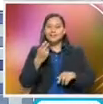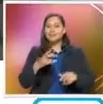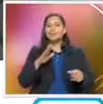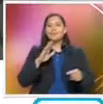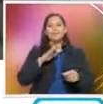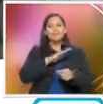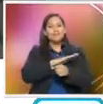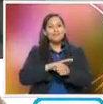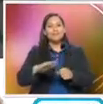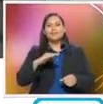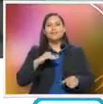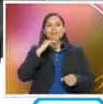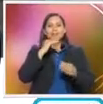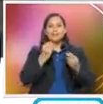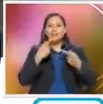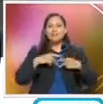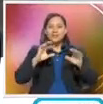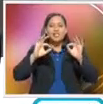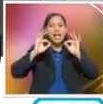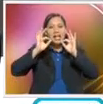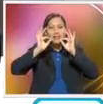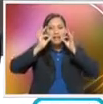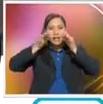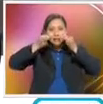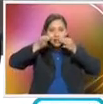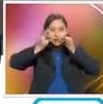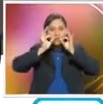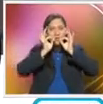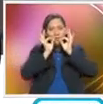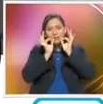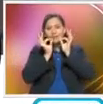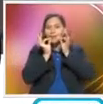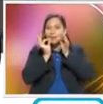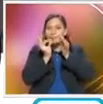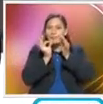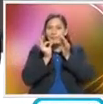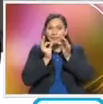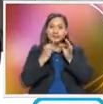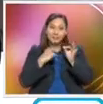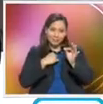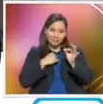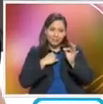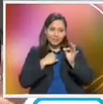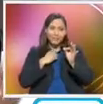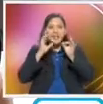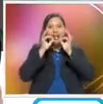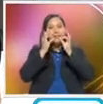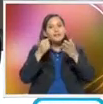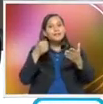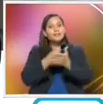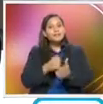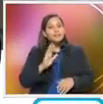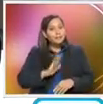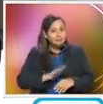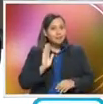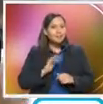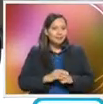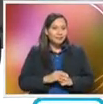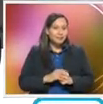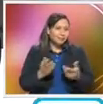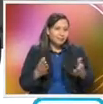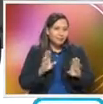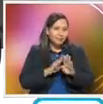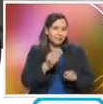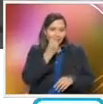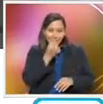mucho. Fíjate que luego el estar así mordisqueando las alitas y eso, siento, a mí me ha pasado, sientes como que te llenas mucho más, ¿no? Claro. De lo que realmente